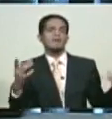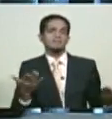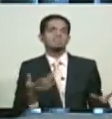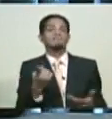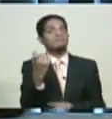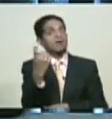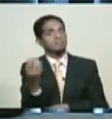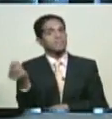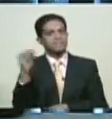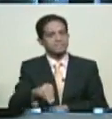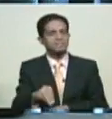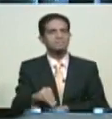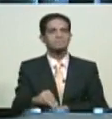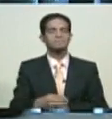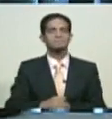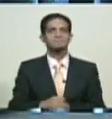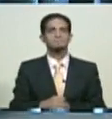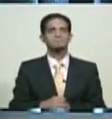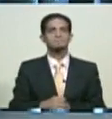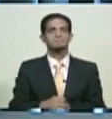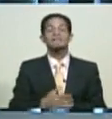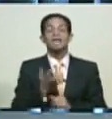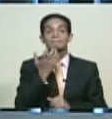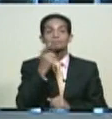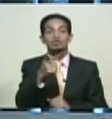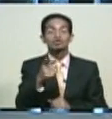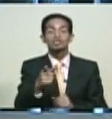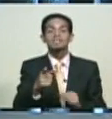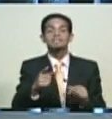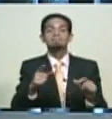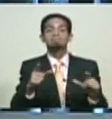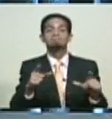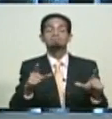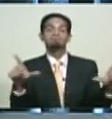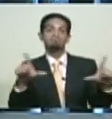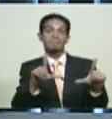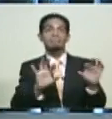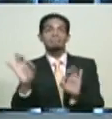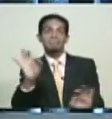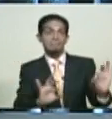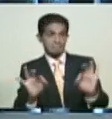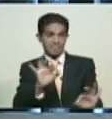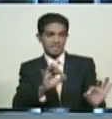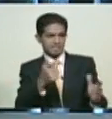cuántas cosas se pueden contar y decir a través del mundo de la externa de la verdad